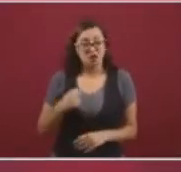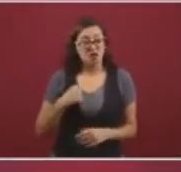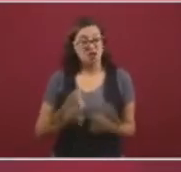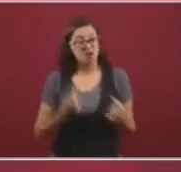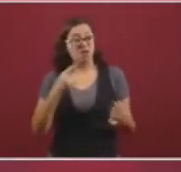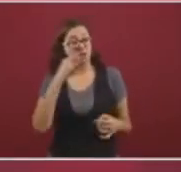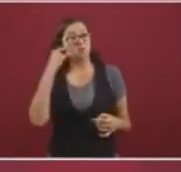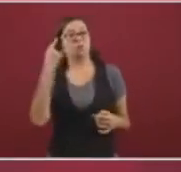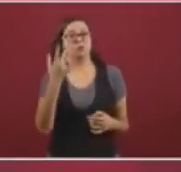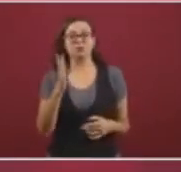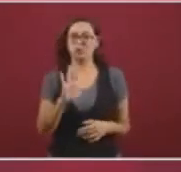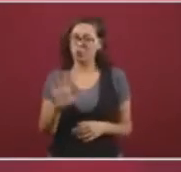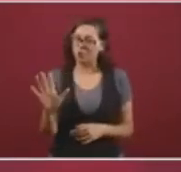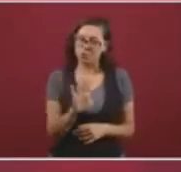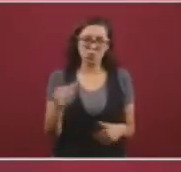El pueblo